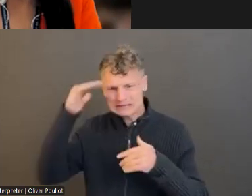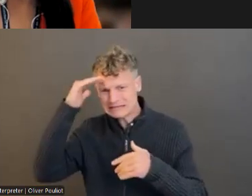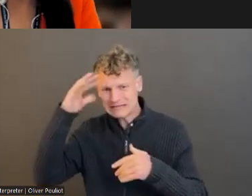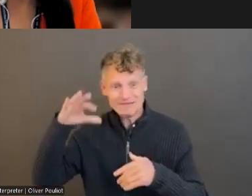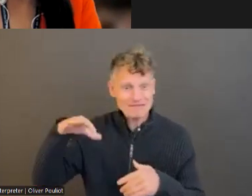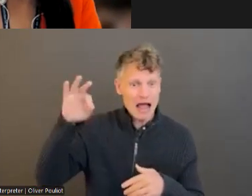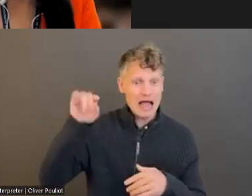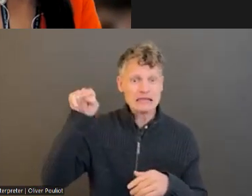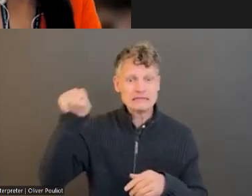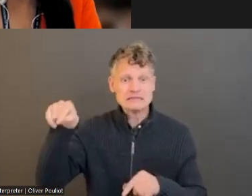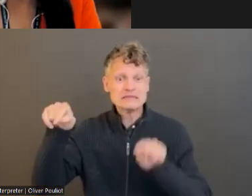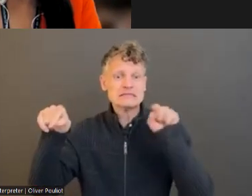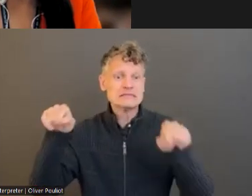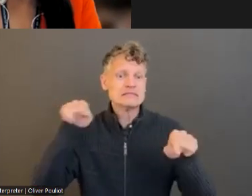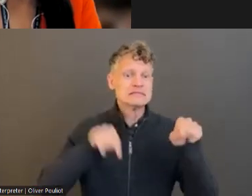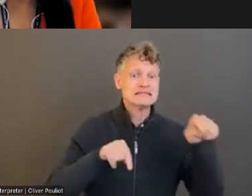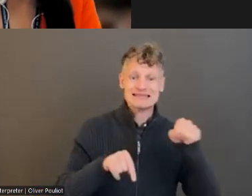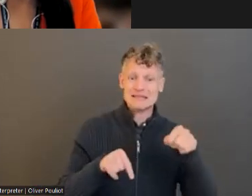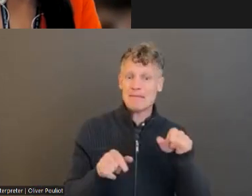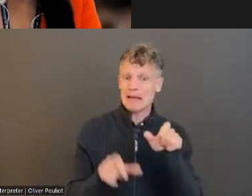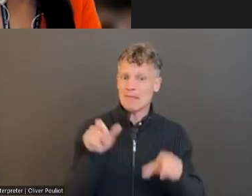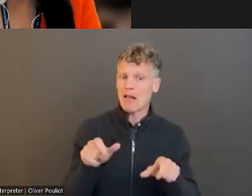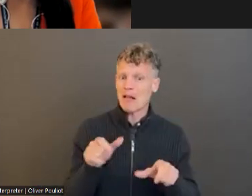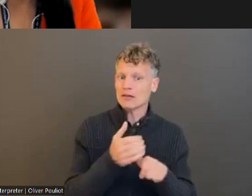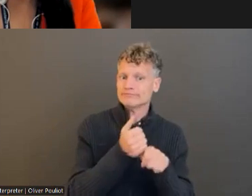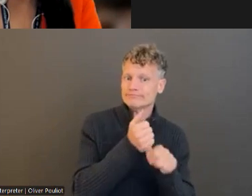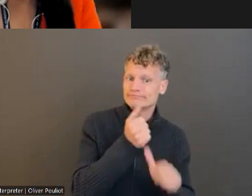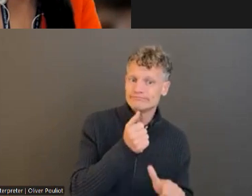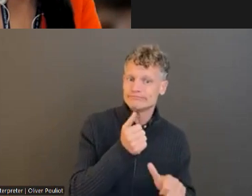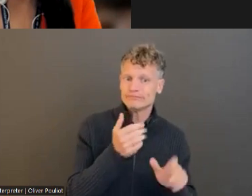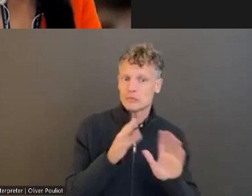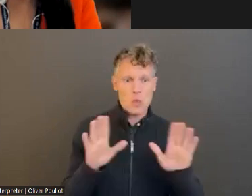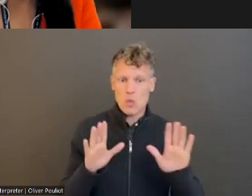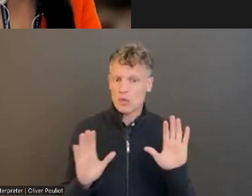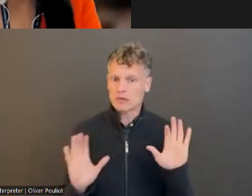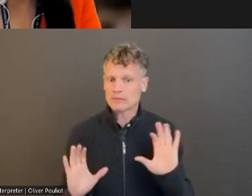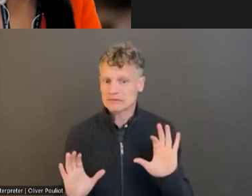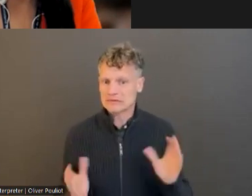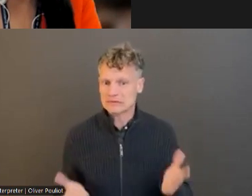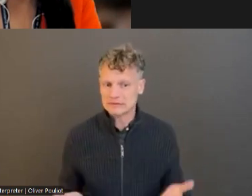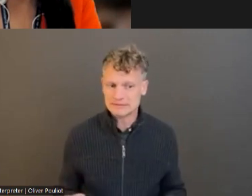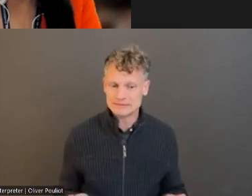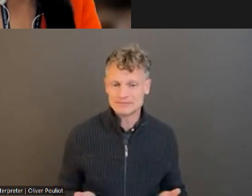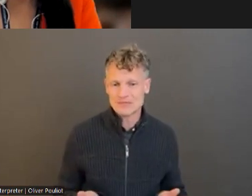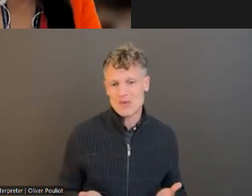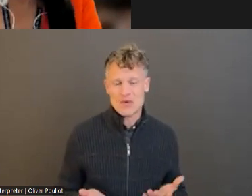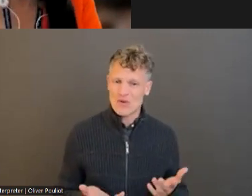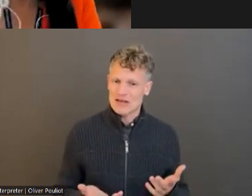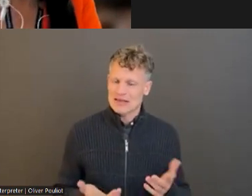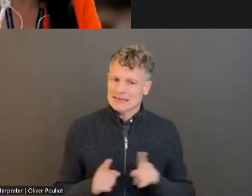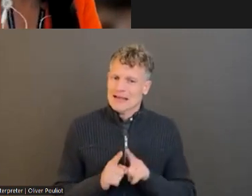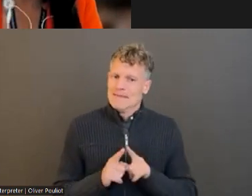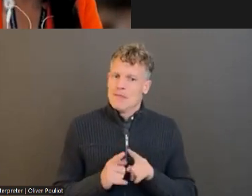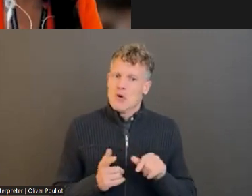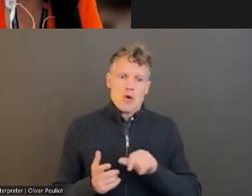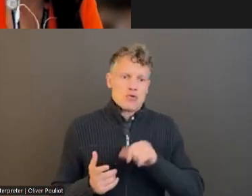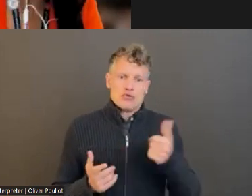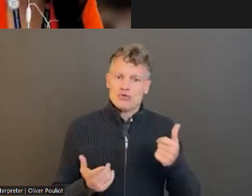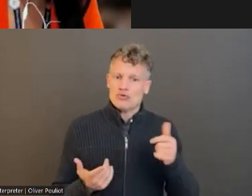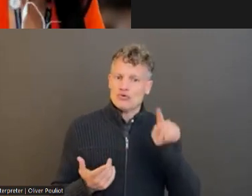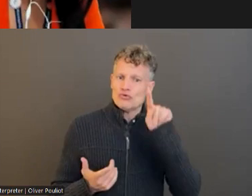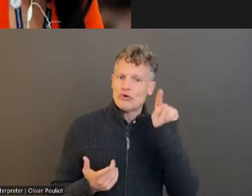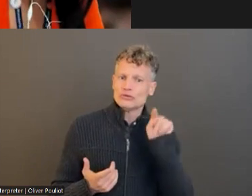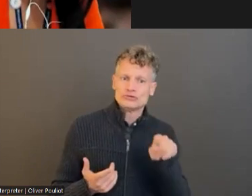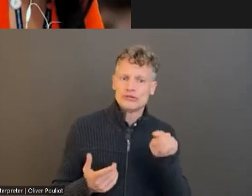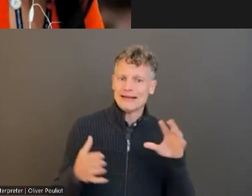Entonces, al igual que cualquier otra de las preguntas con intervenciones intersectoriales, no es un tema solo de si vamos a construir